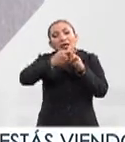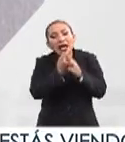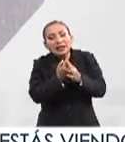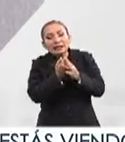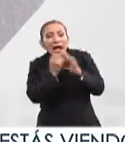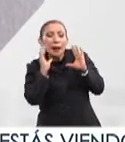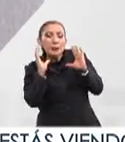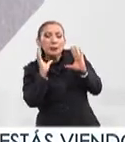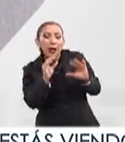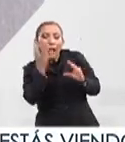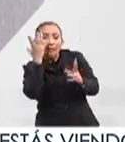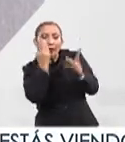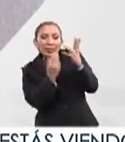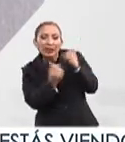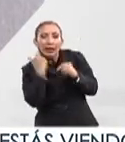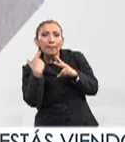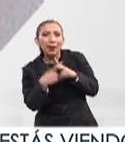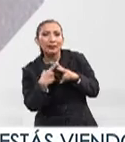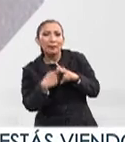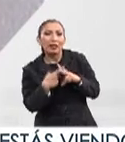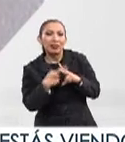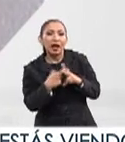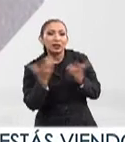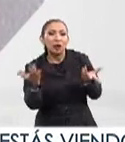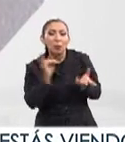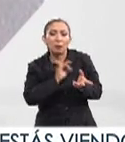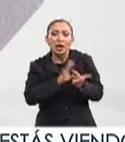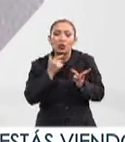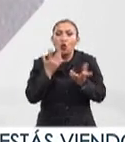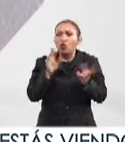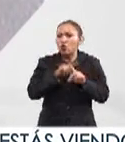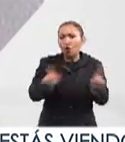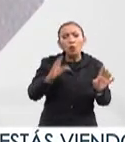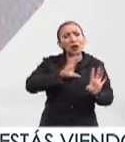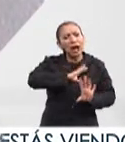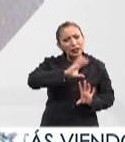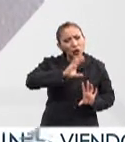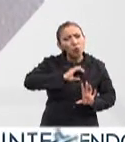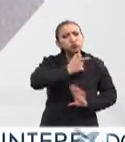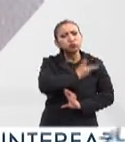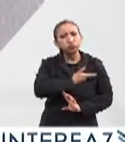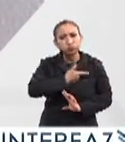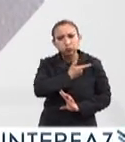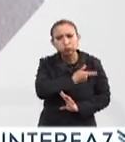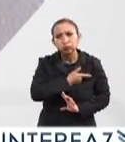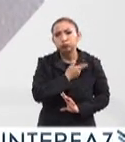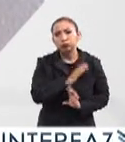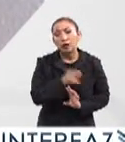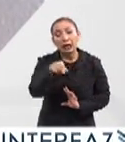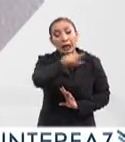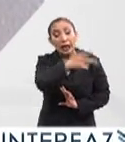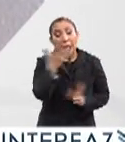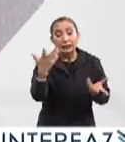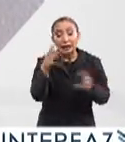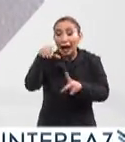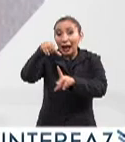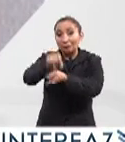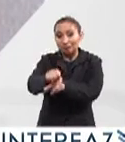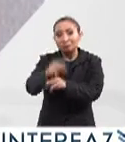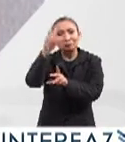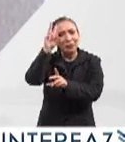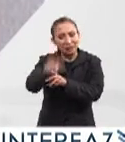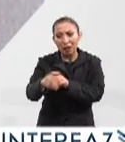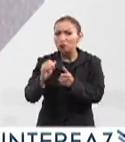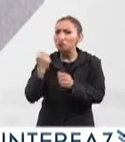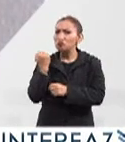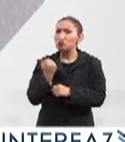inicia el aprendizaje de las matemáticas sin miedo, al contrario, con cariño, con gusto, porque quienes lo logran, créeme que